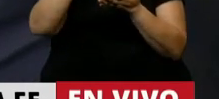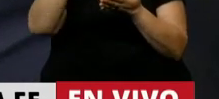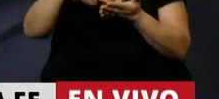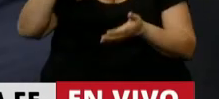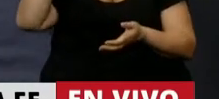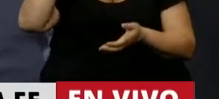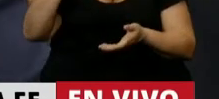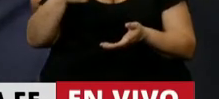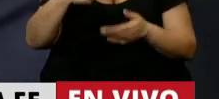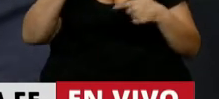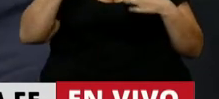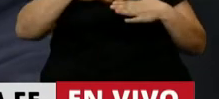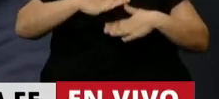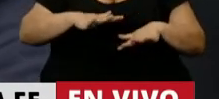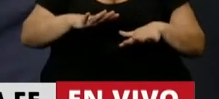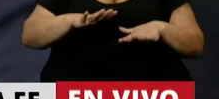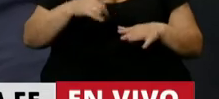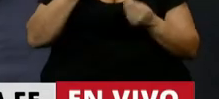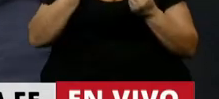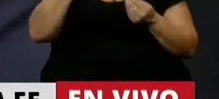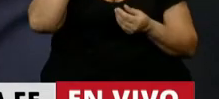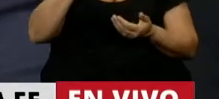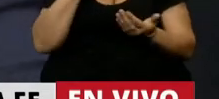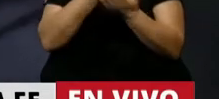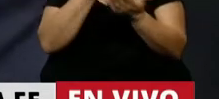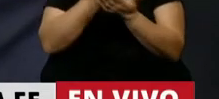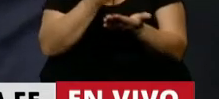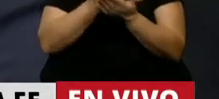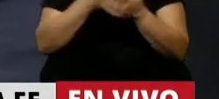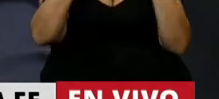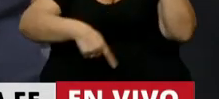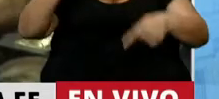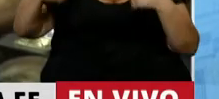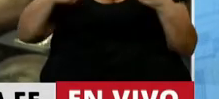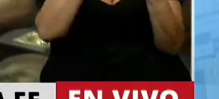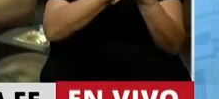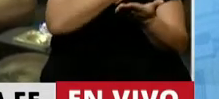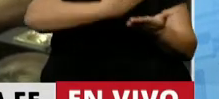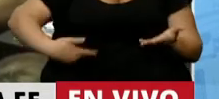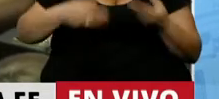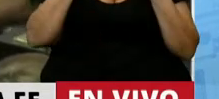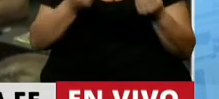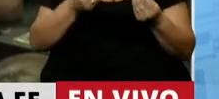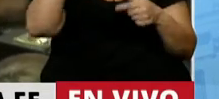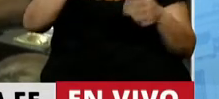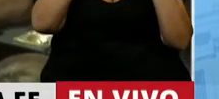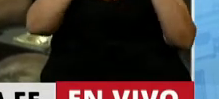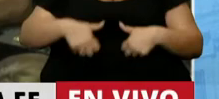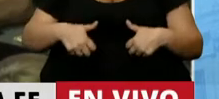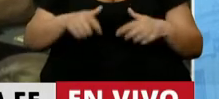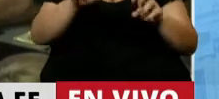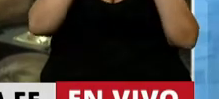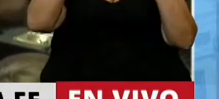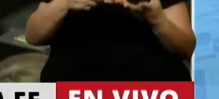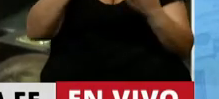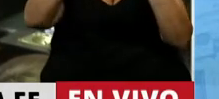parlamentaria. Estamos tranquilos porque hemos hecho todas las propuestas necesarias al oficialismo para hacer de este proyecto un